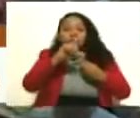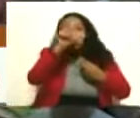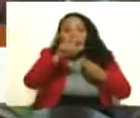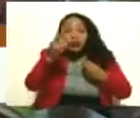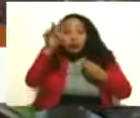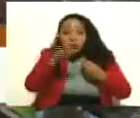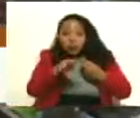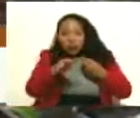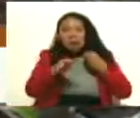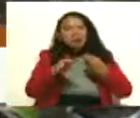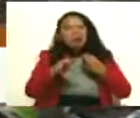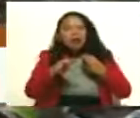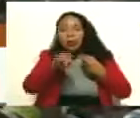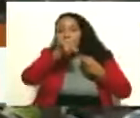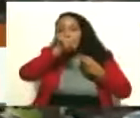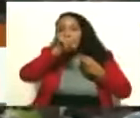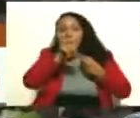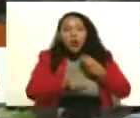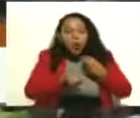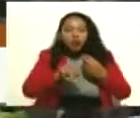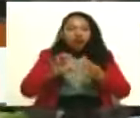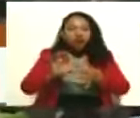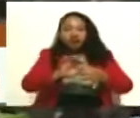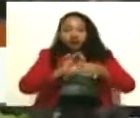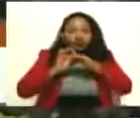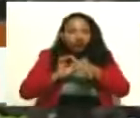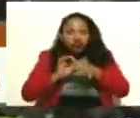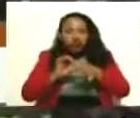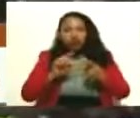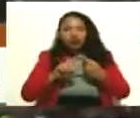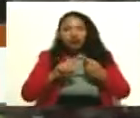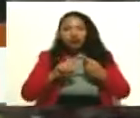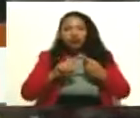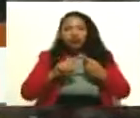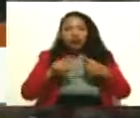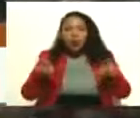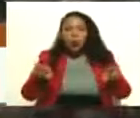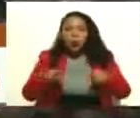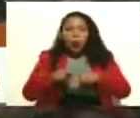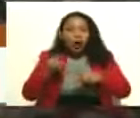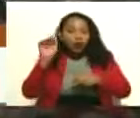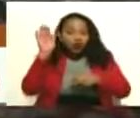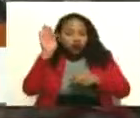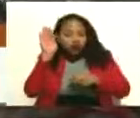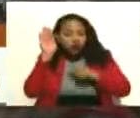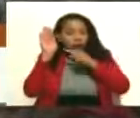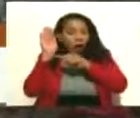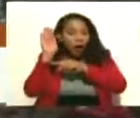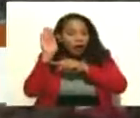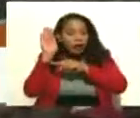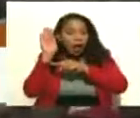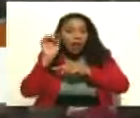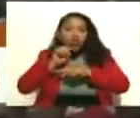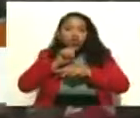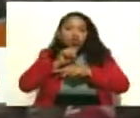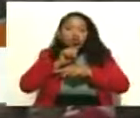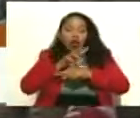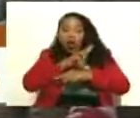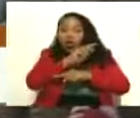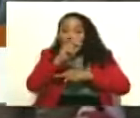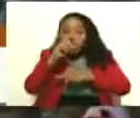Esequiba y lo hacemos con pasión, con unidad. Es escuchar las historias de hace 200